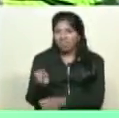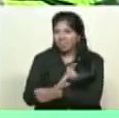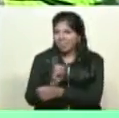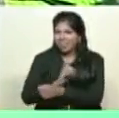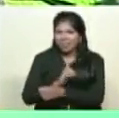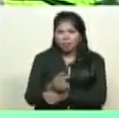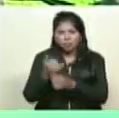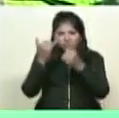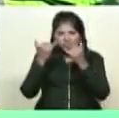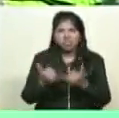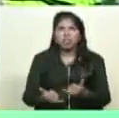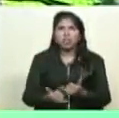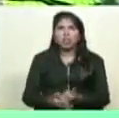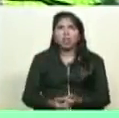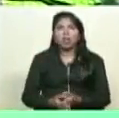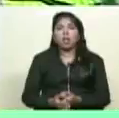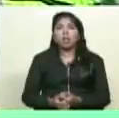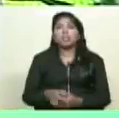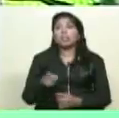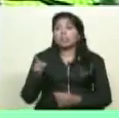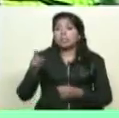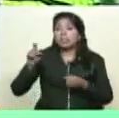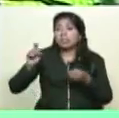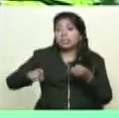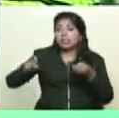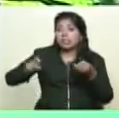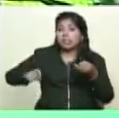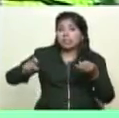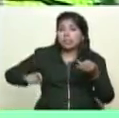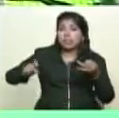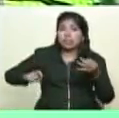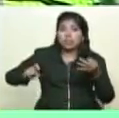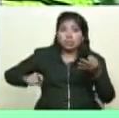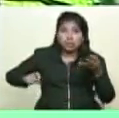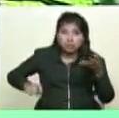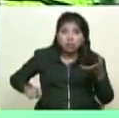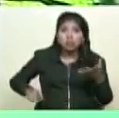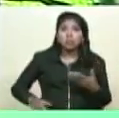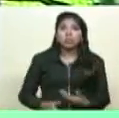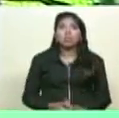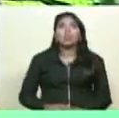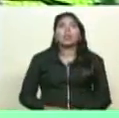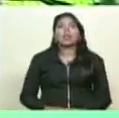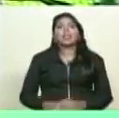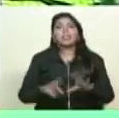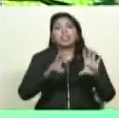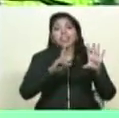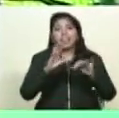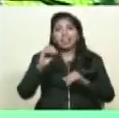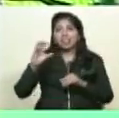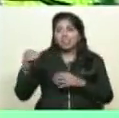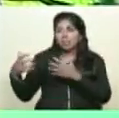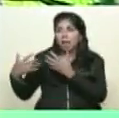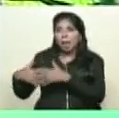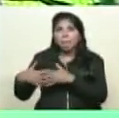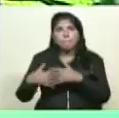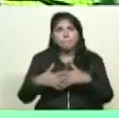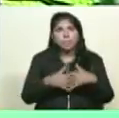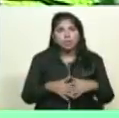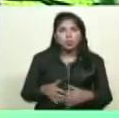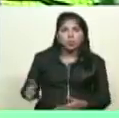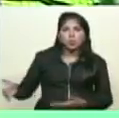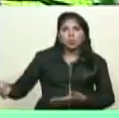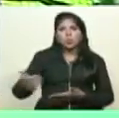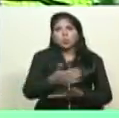pronto, estas necesidades de materia prima que surjan de estas 700 empresas industriales